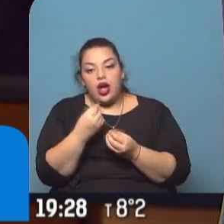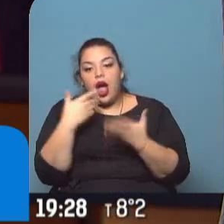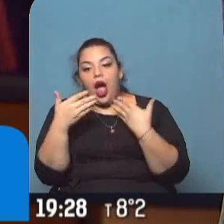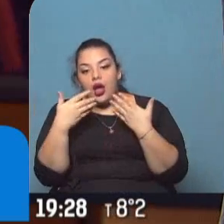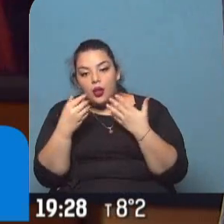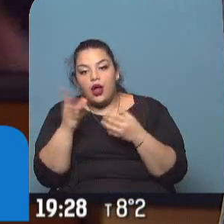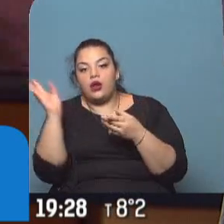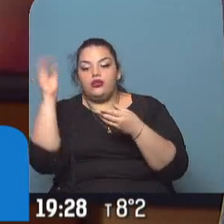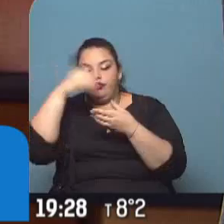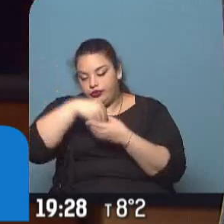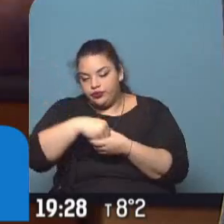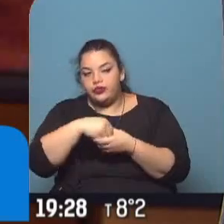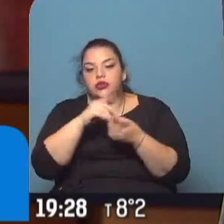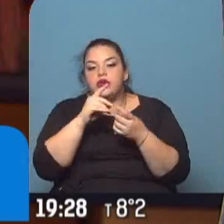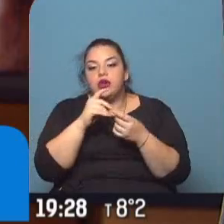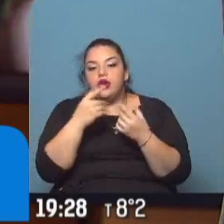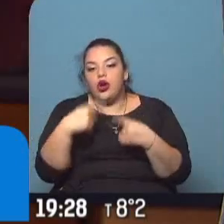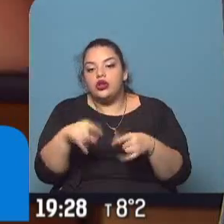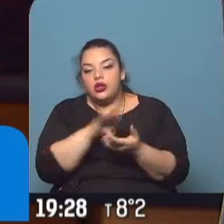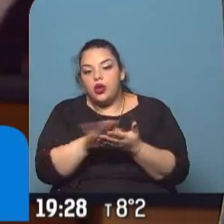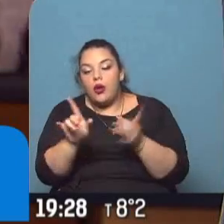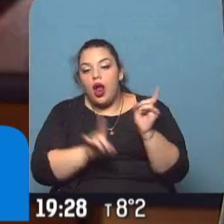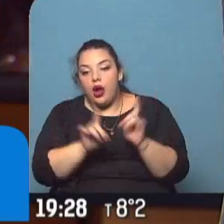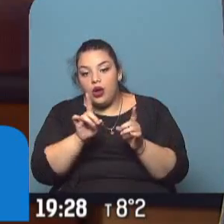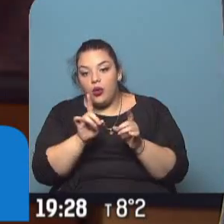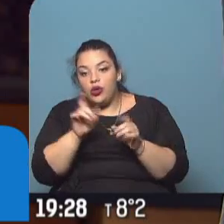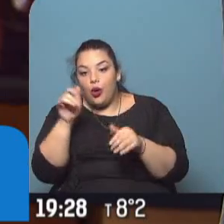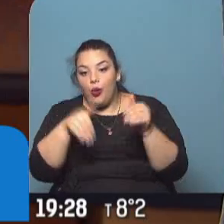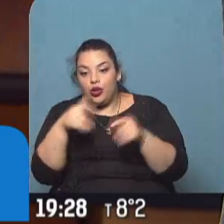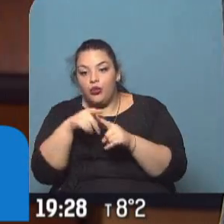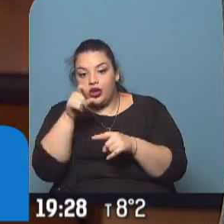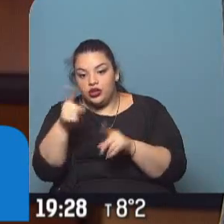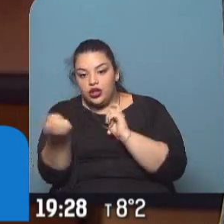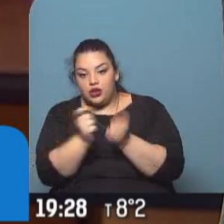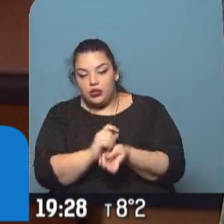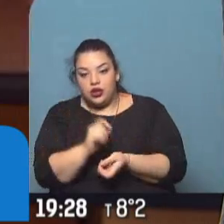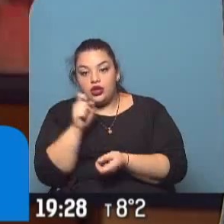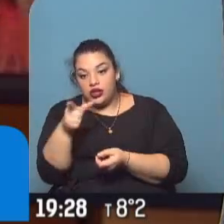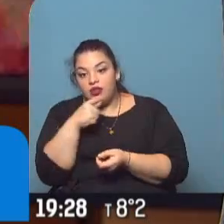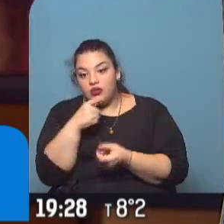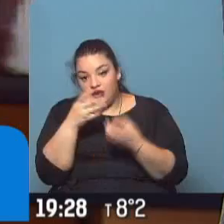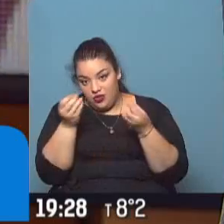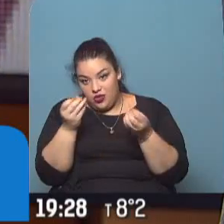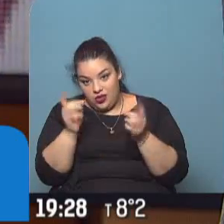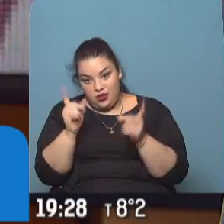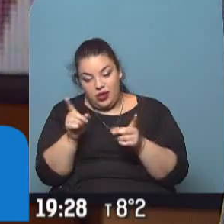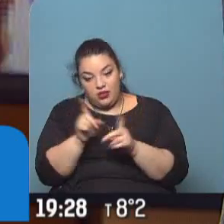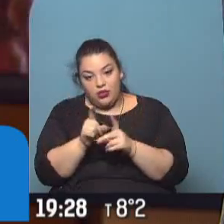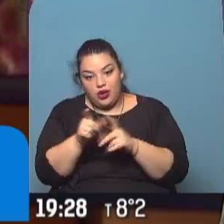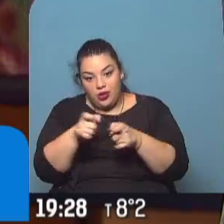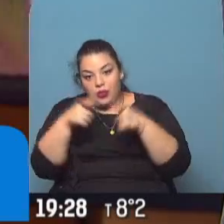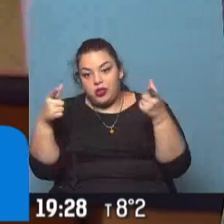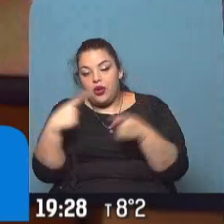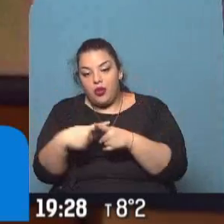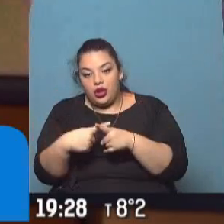incorporadas en la norma, muchas de las cuales hicieron que algunos votos cambien. Esa permeabilidad, que me parece un gesto de grandeza política, una demostración